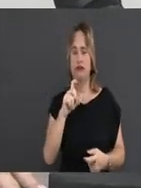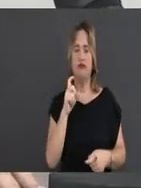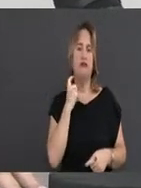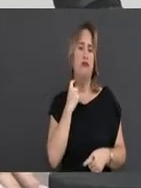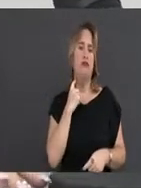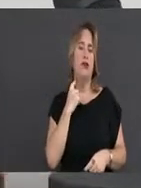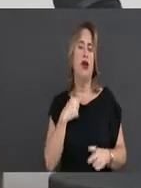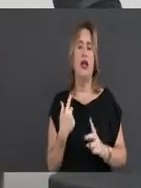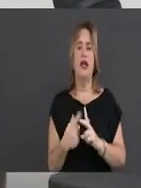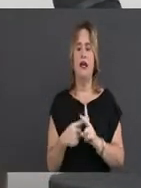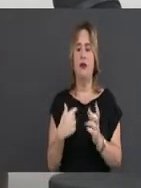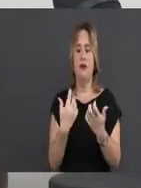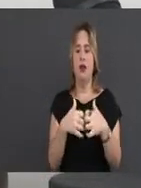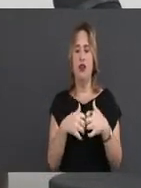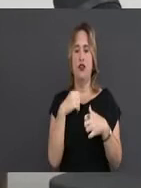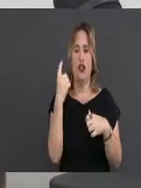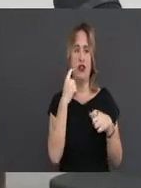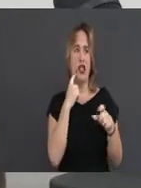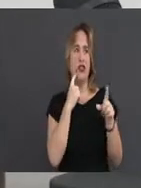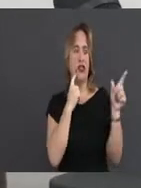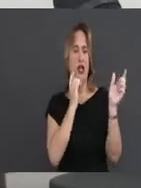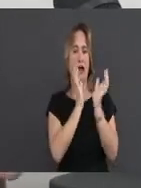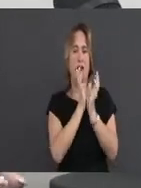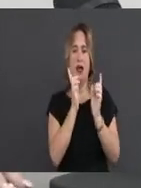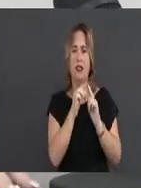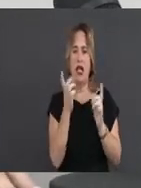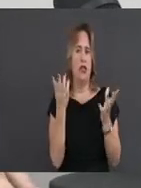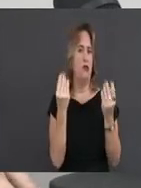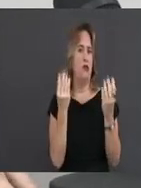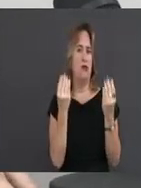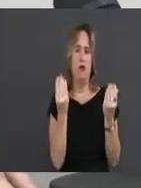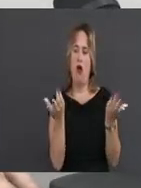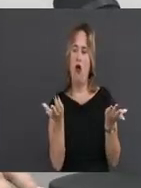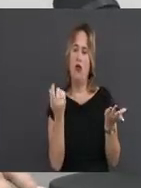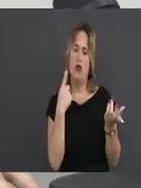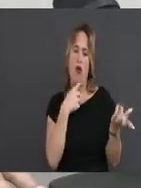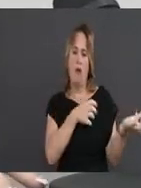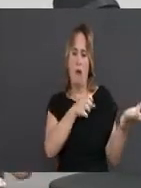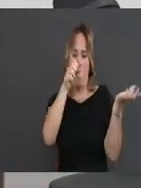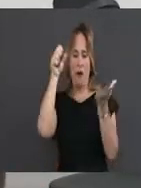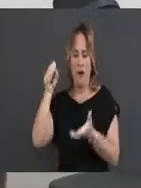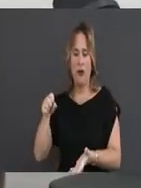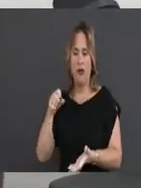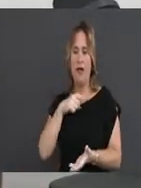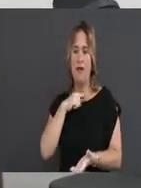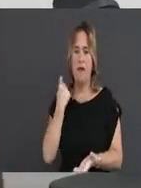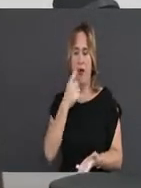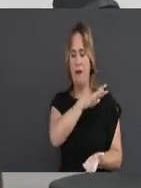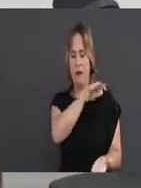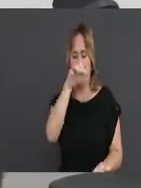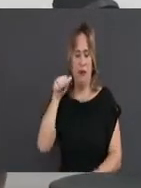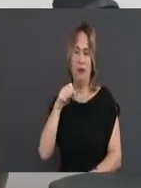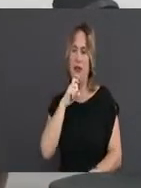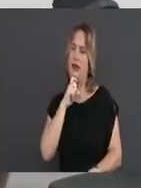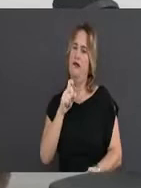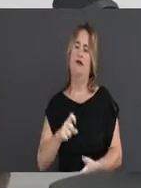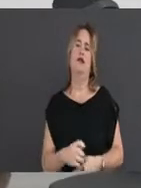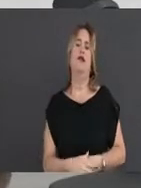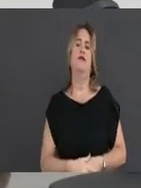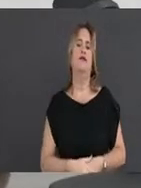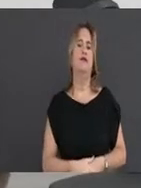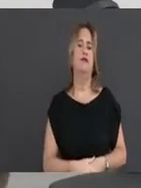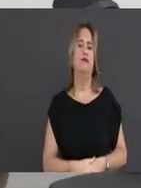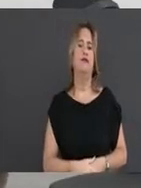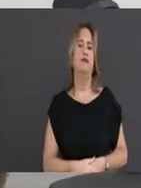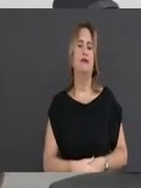últimos años y que la producción nacional no es suficiente para reponer los cilindros que salen de rotación.